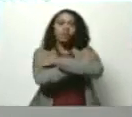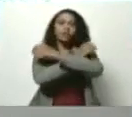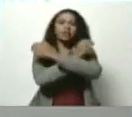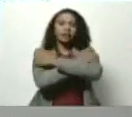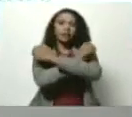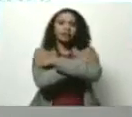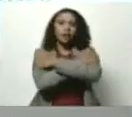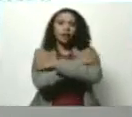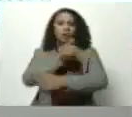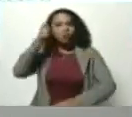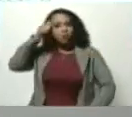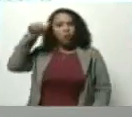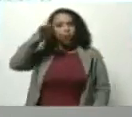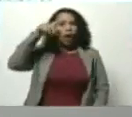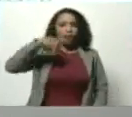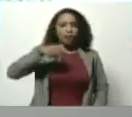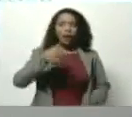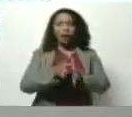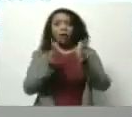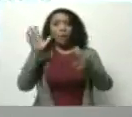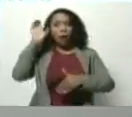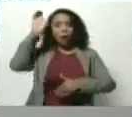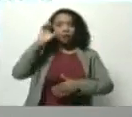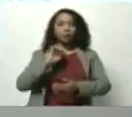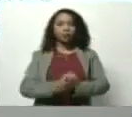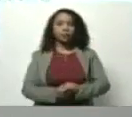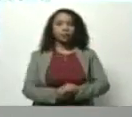al pueblo de este gran país